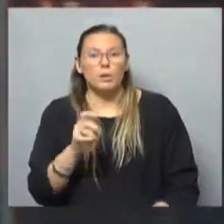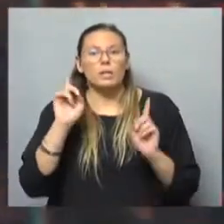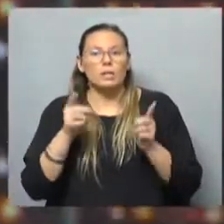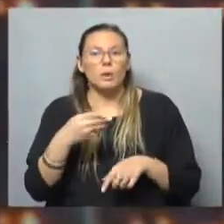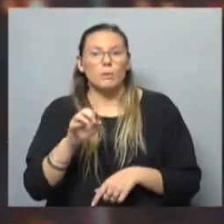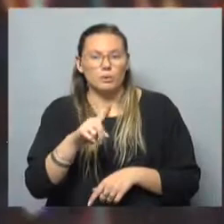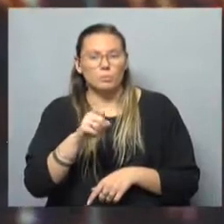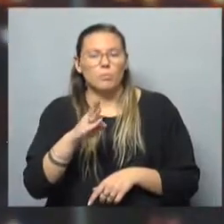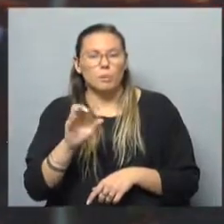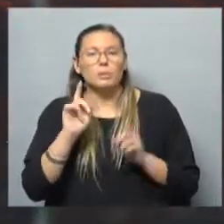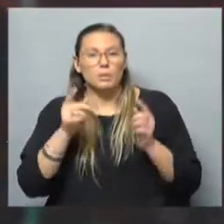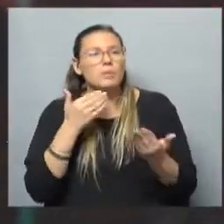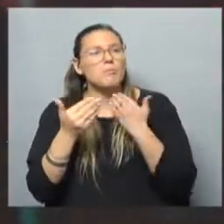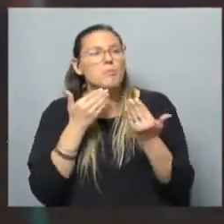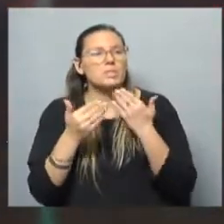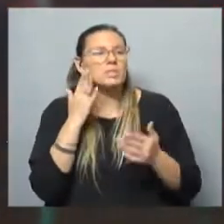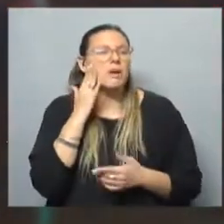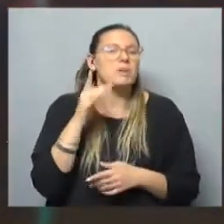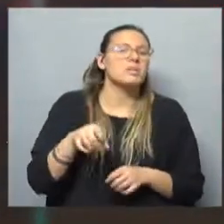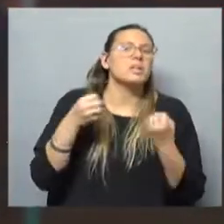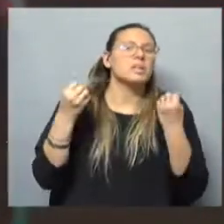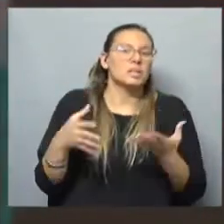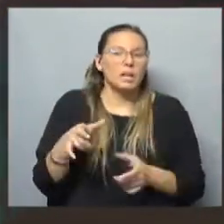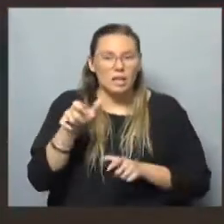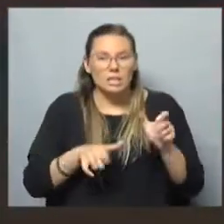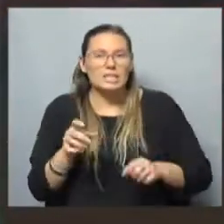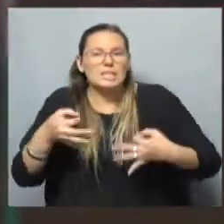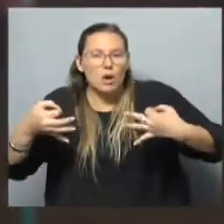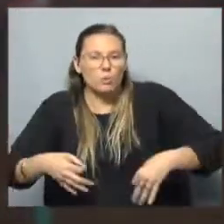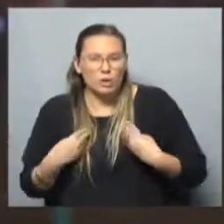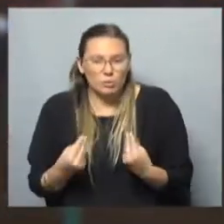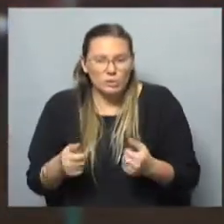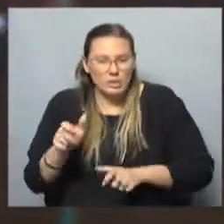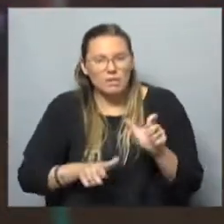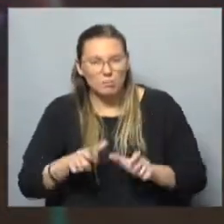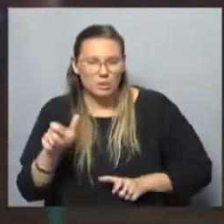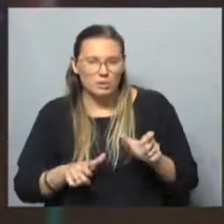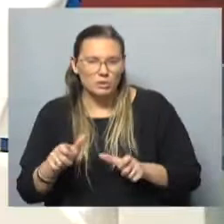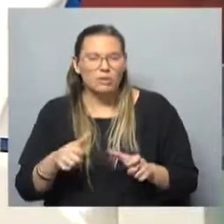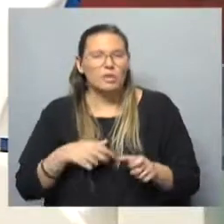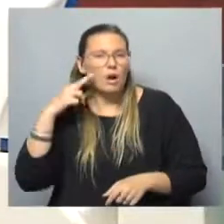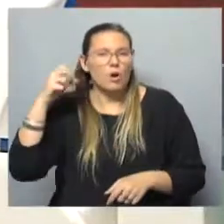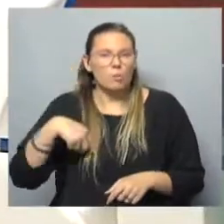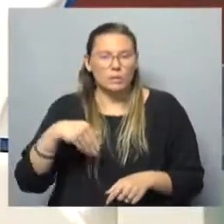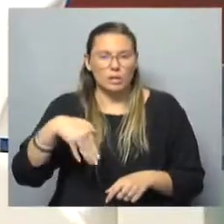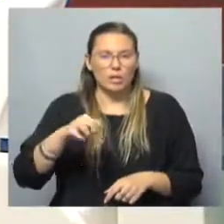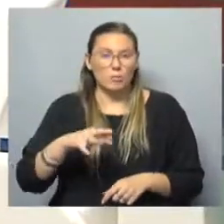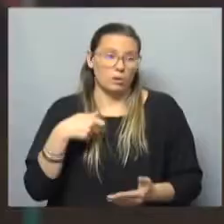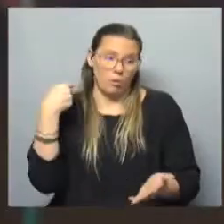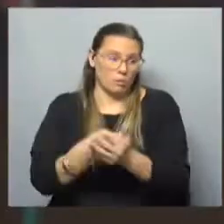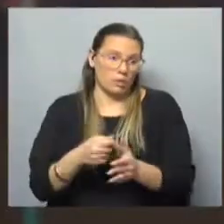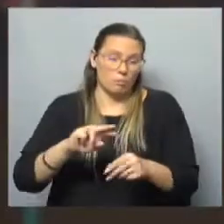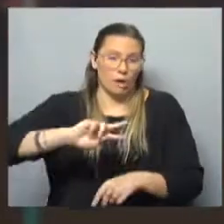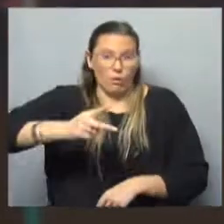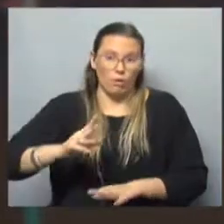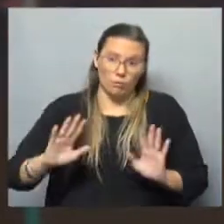a la calle para saber, bueno, cómo está el tema de la seguridad, cómo lo siente la gente, cuál es la percepción. A More hoy le vamos a tener que pagar extra. La verdad que